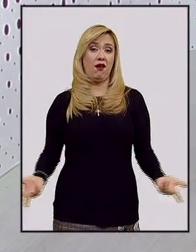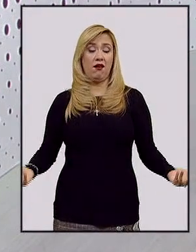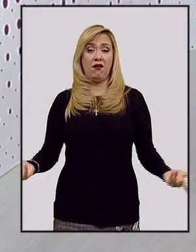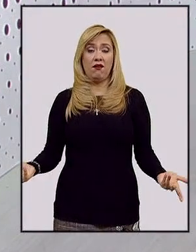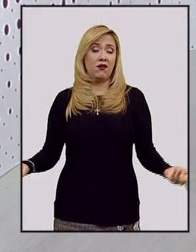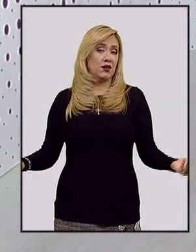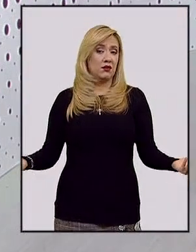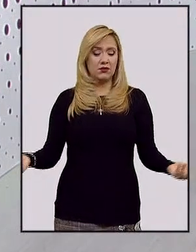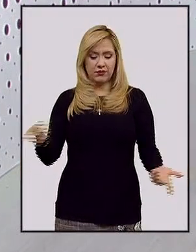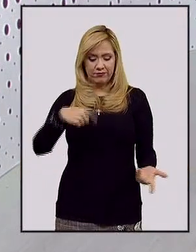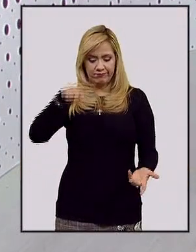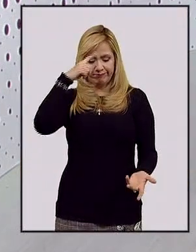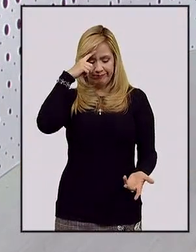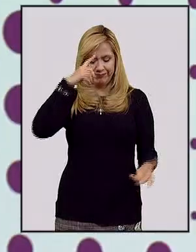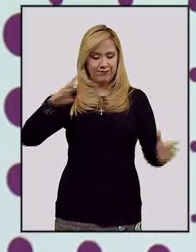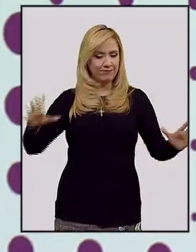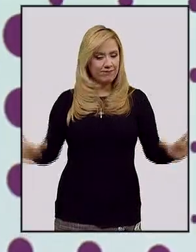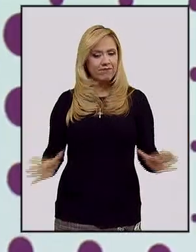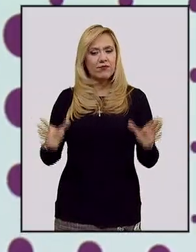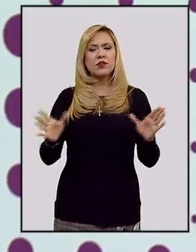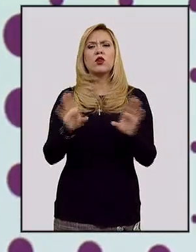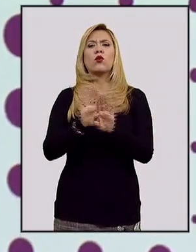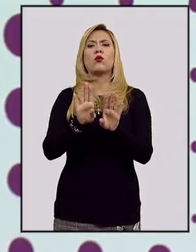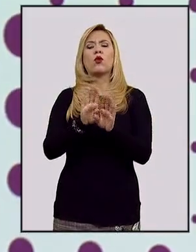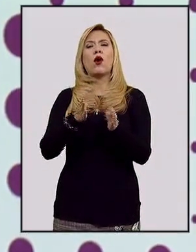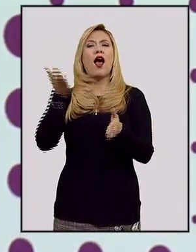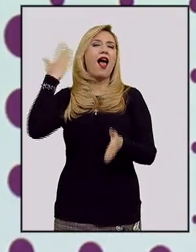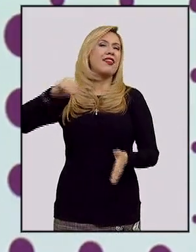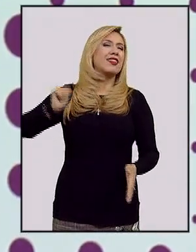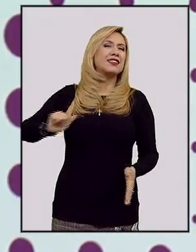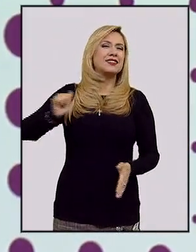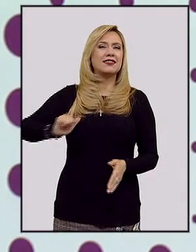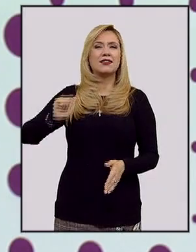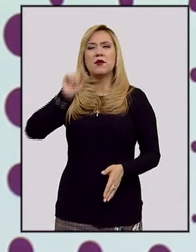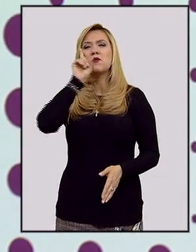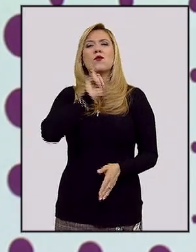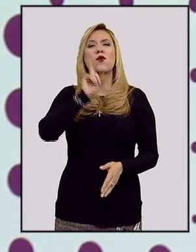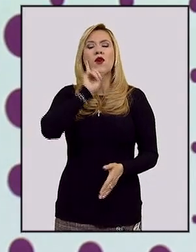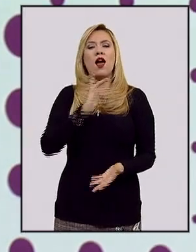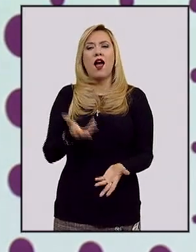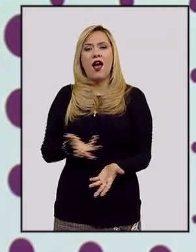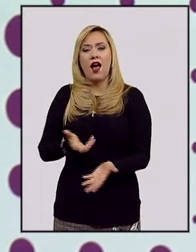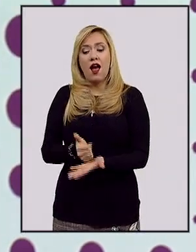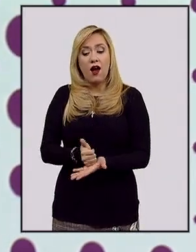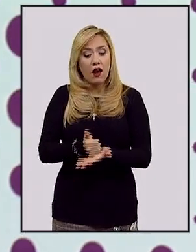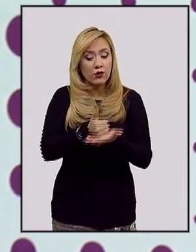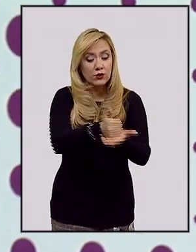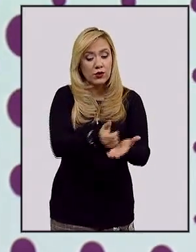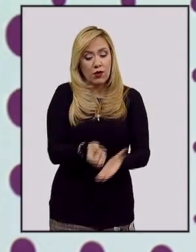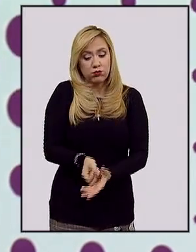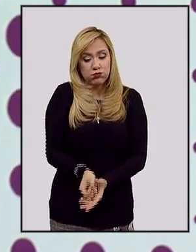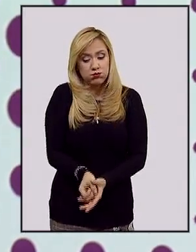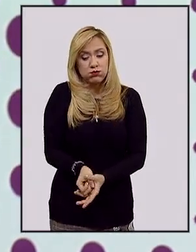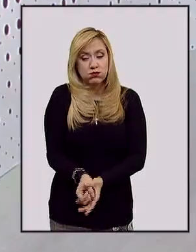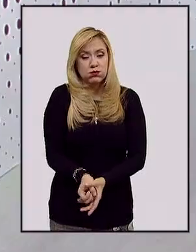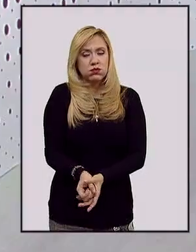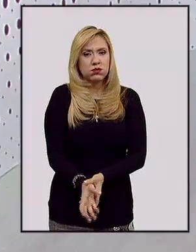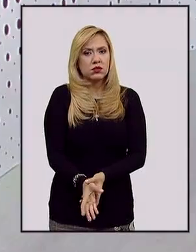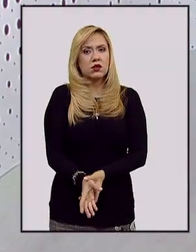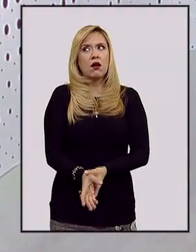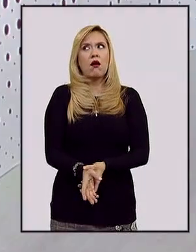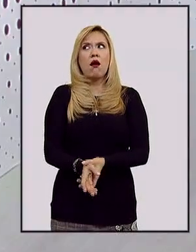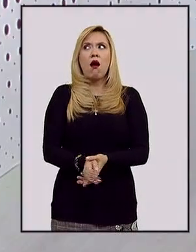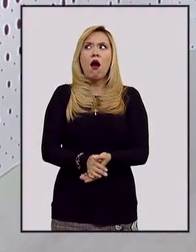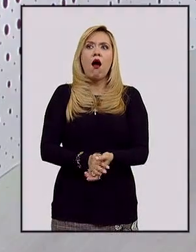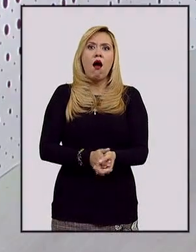¿cómo se dice?, para impulsar la partería. ¿Gire ha participado en algo de esto? ¿Ha impulsado algo de esto? Hemos estado muy